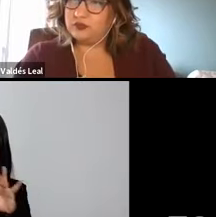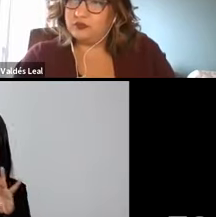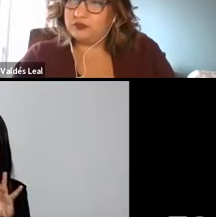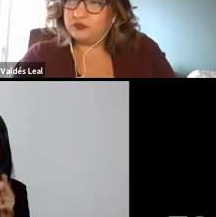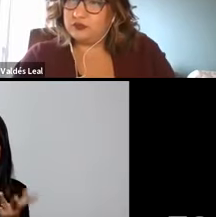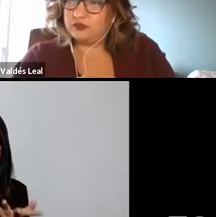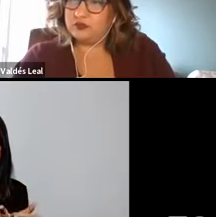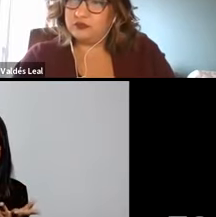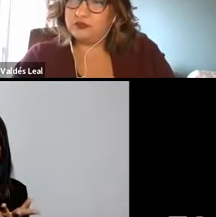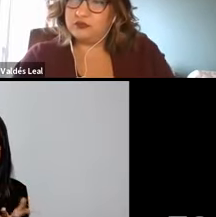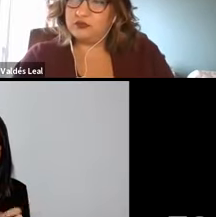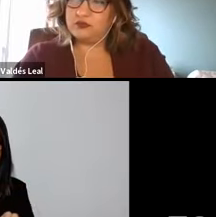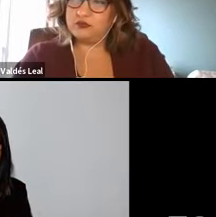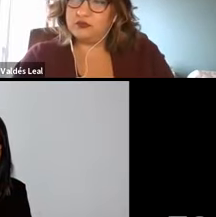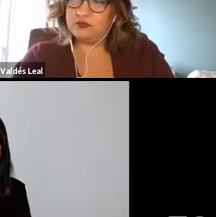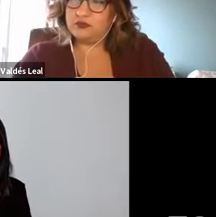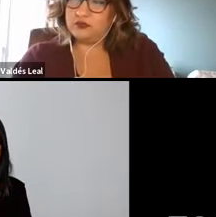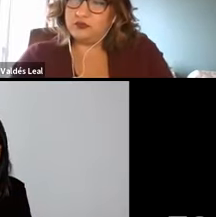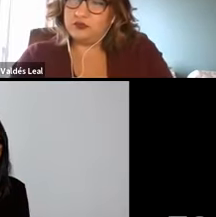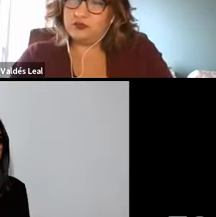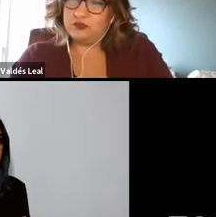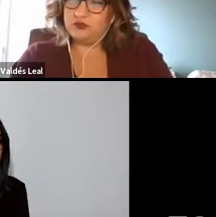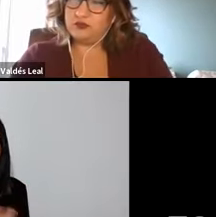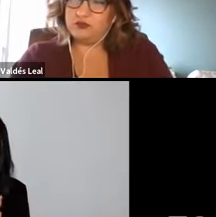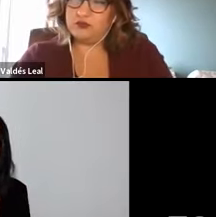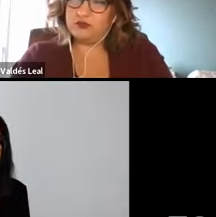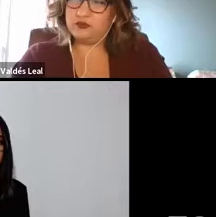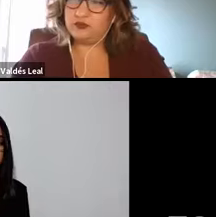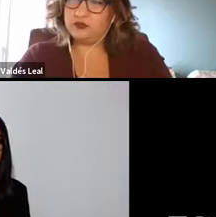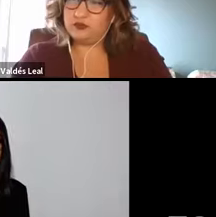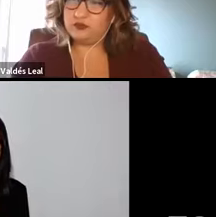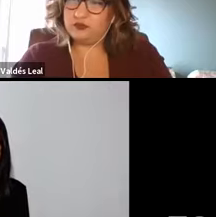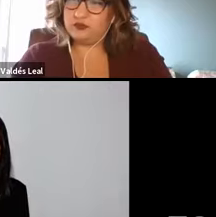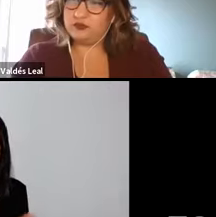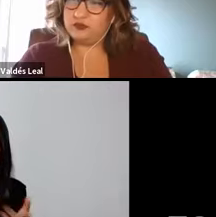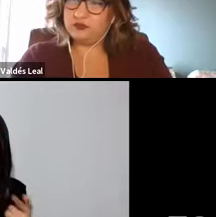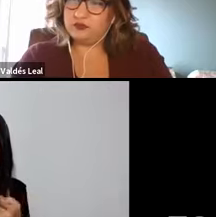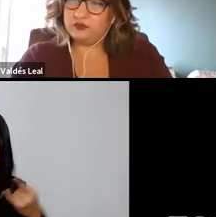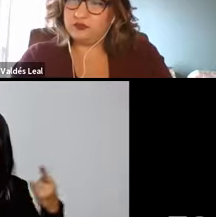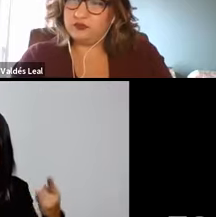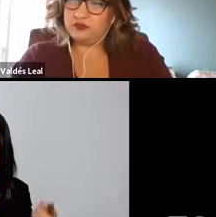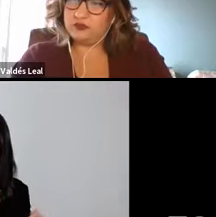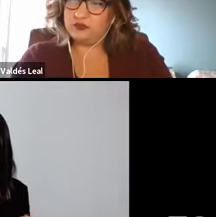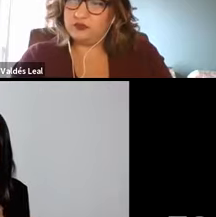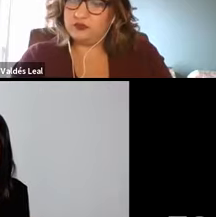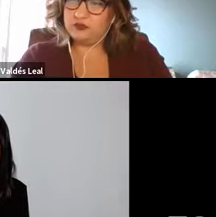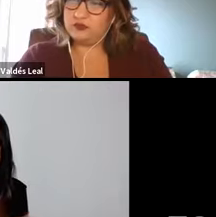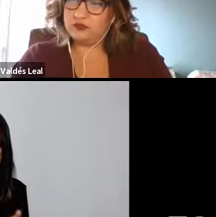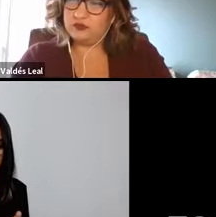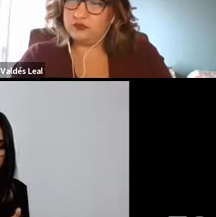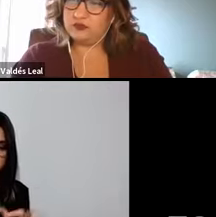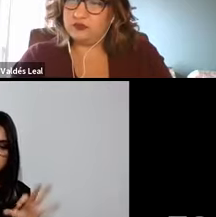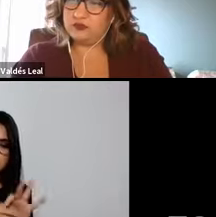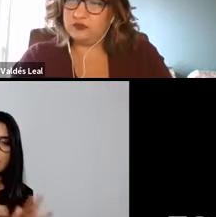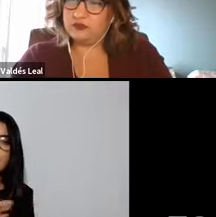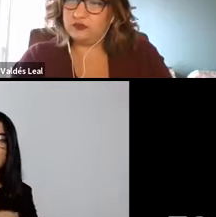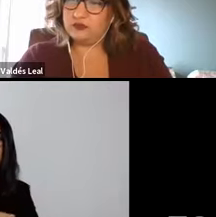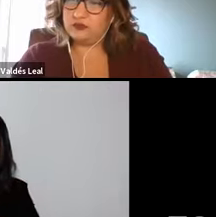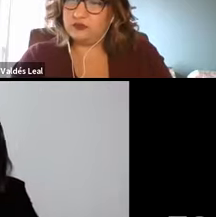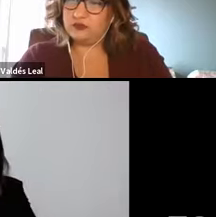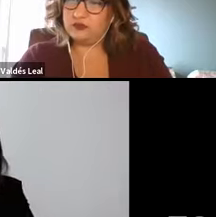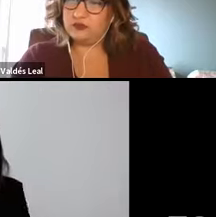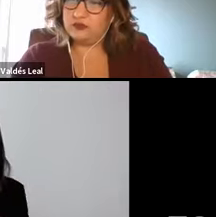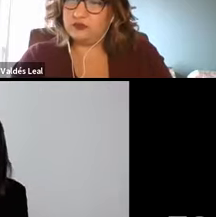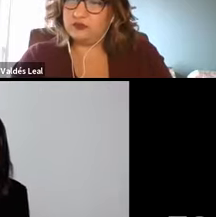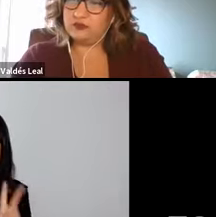los casos, ¿no? Es decir, si involucran la materia familiar o el ámbito familiar,